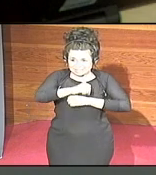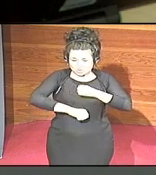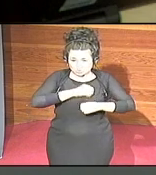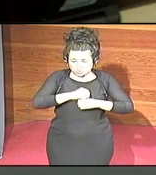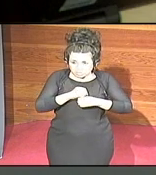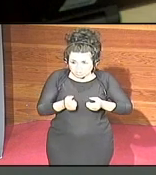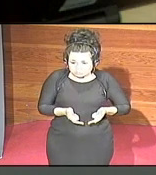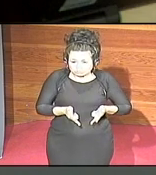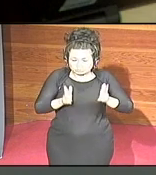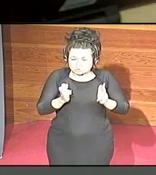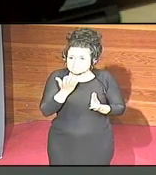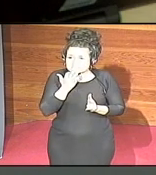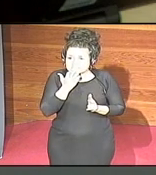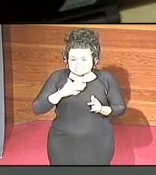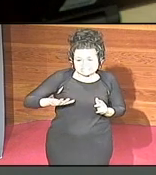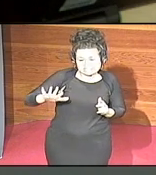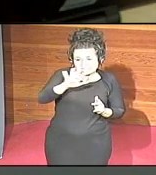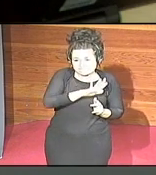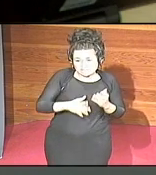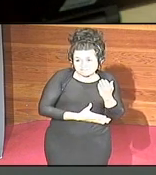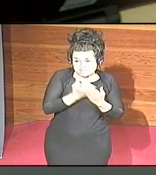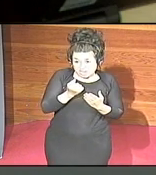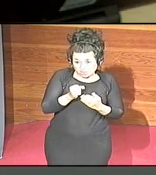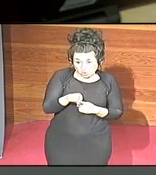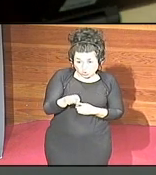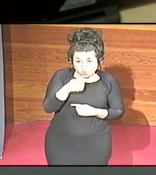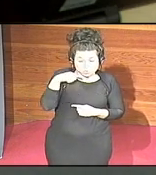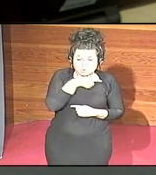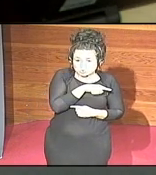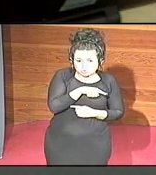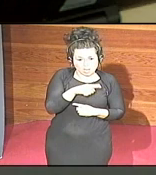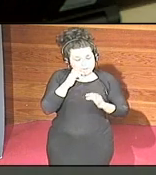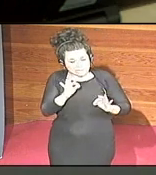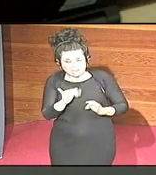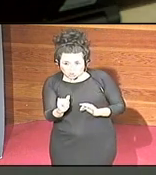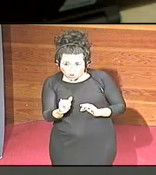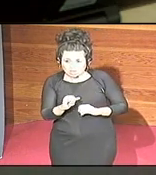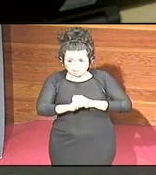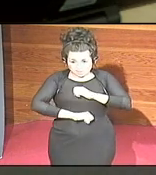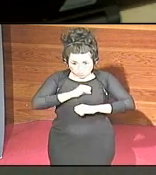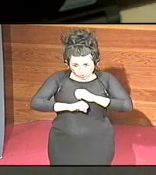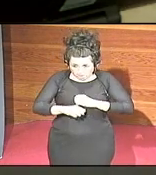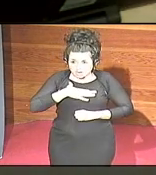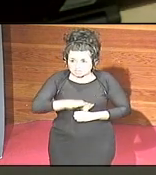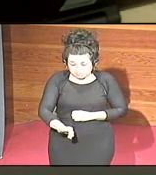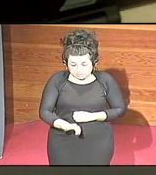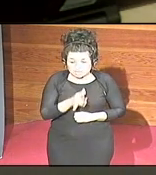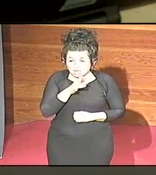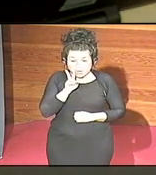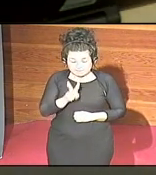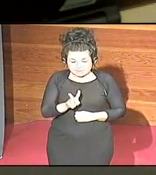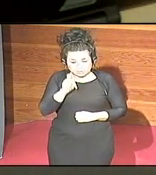verse comprometida la integridad del territorio de la Federación Rusa. Y bueno, ahora estamos viendo con las actuaciones de